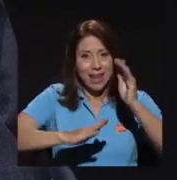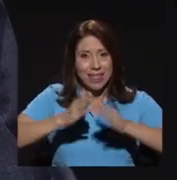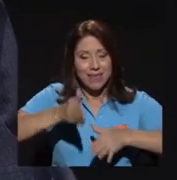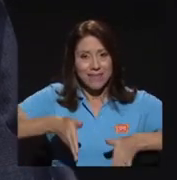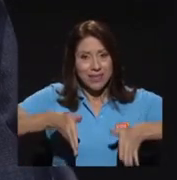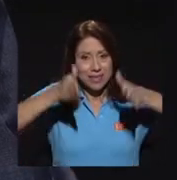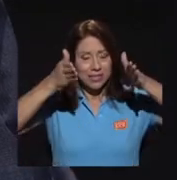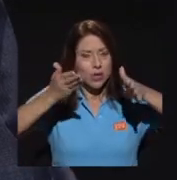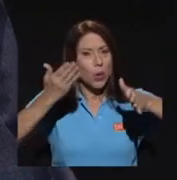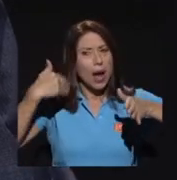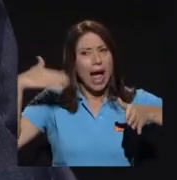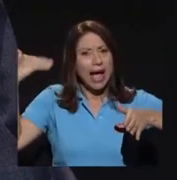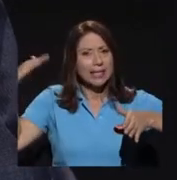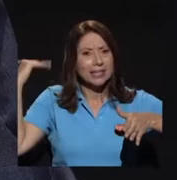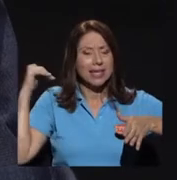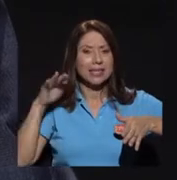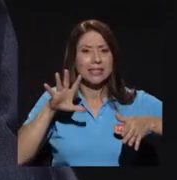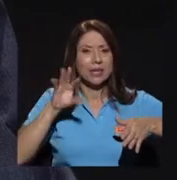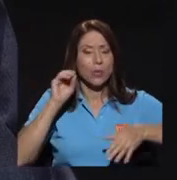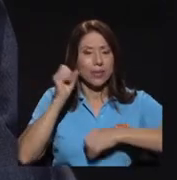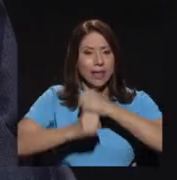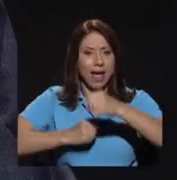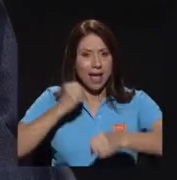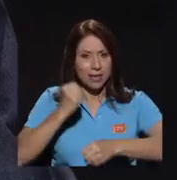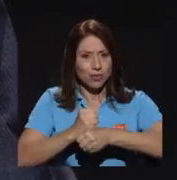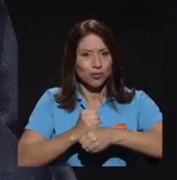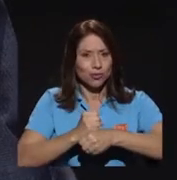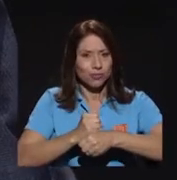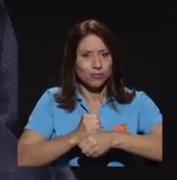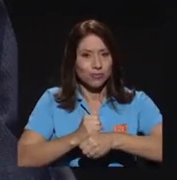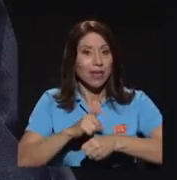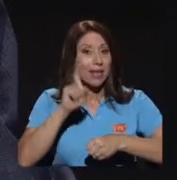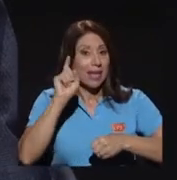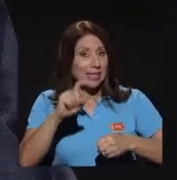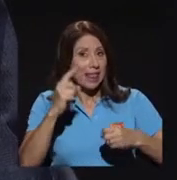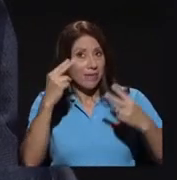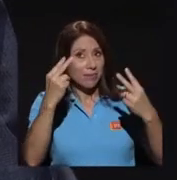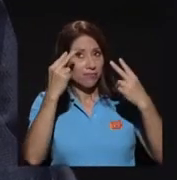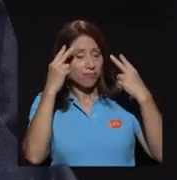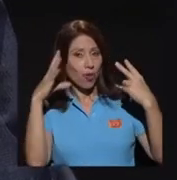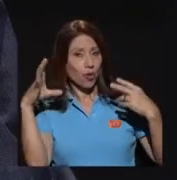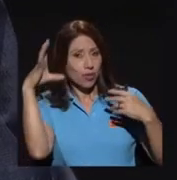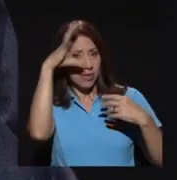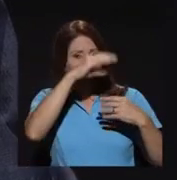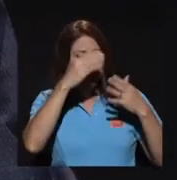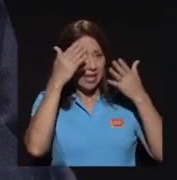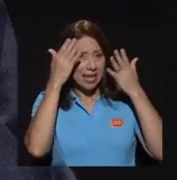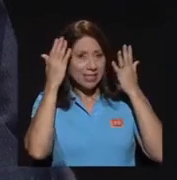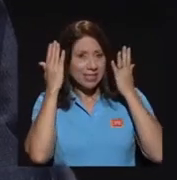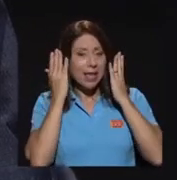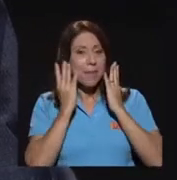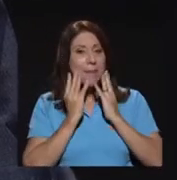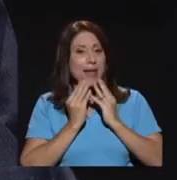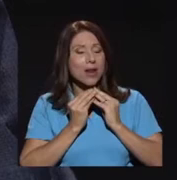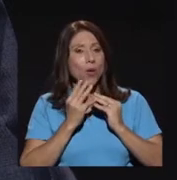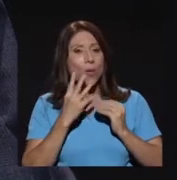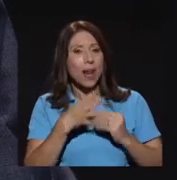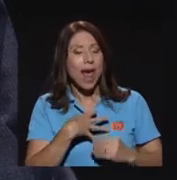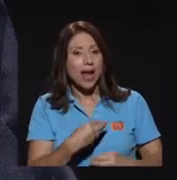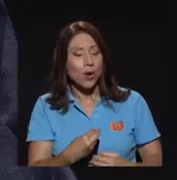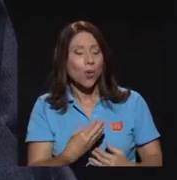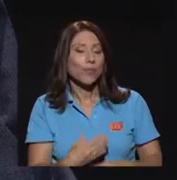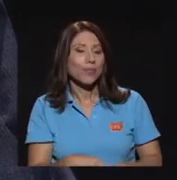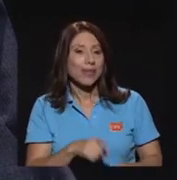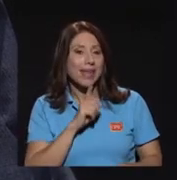hace 50 años que se debe notar en este pelo blanco en